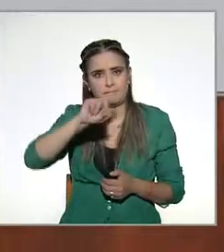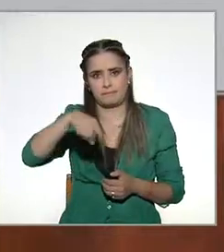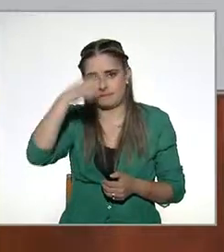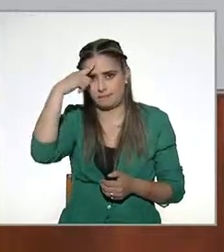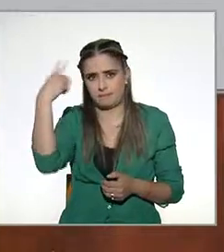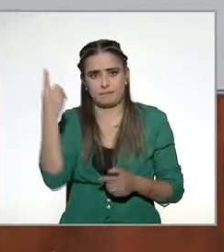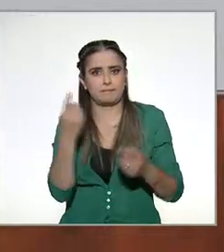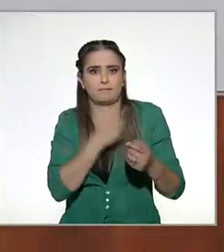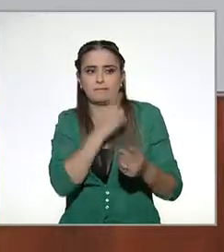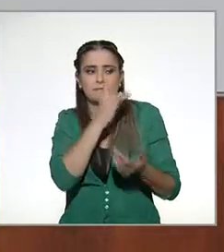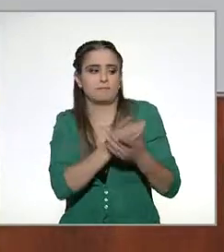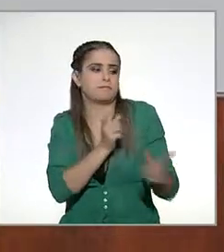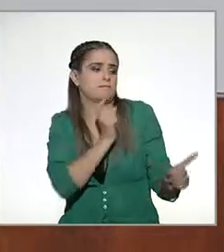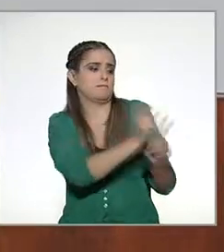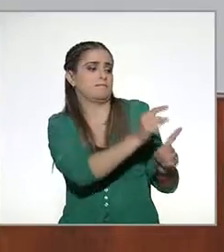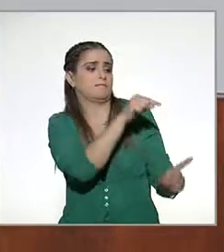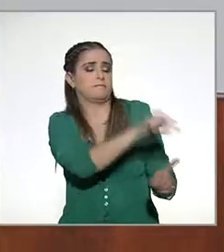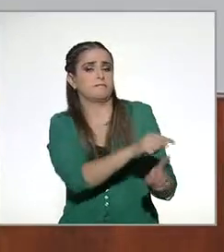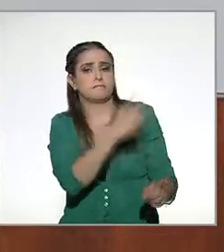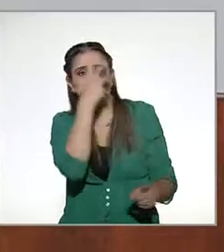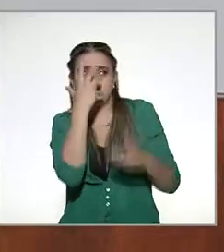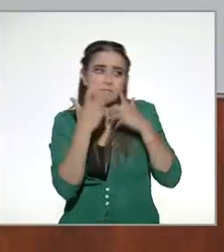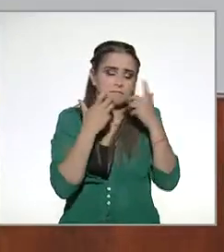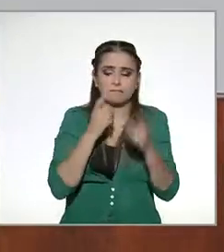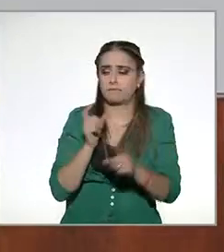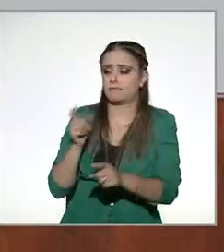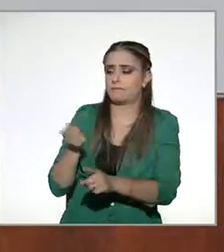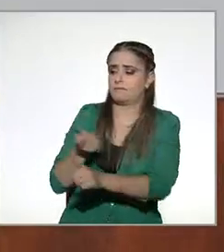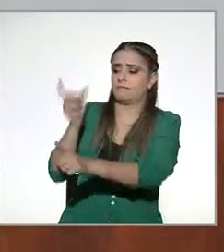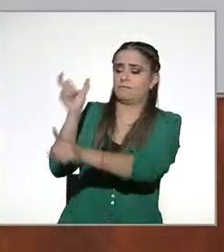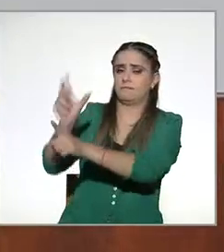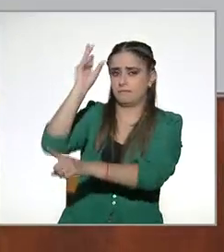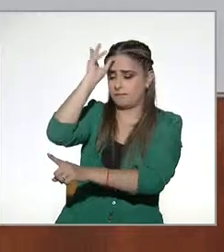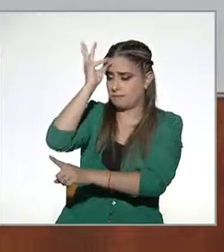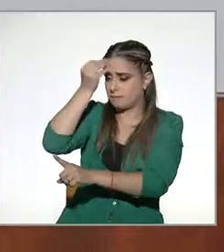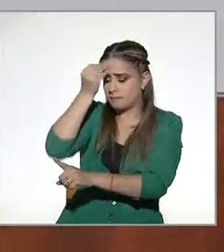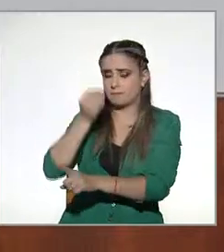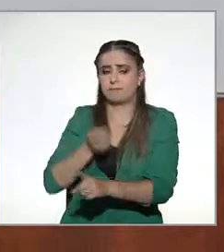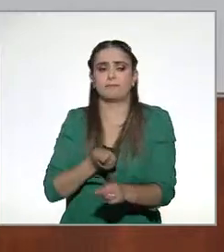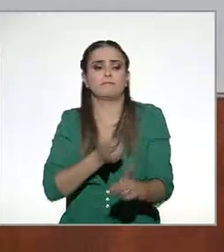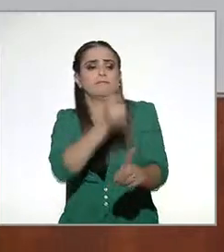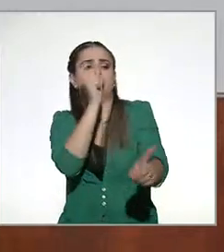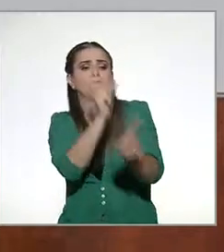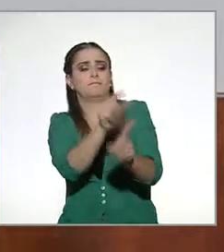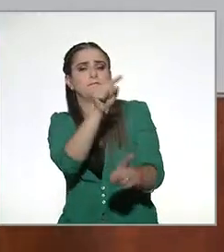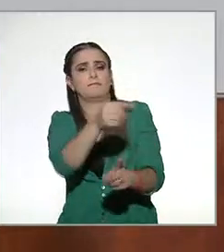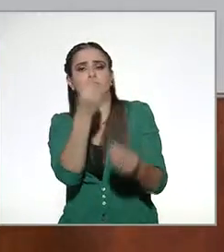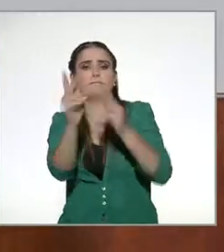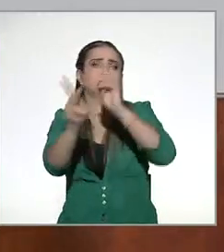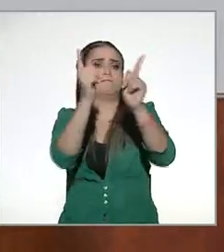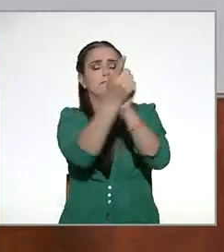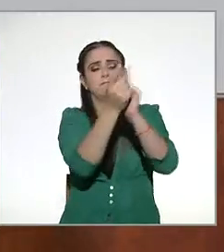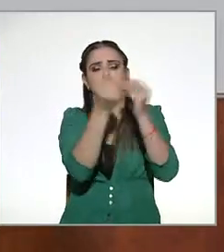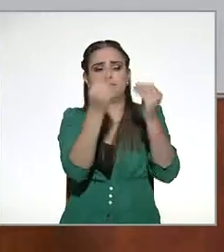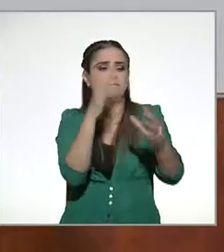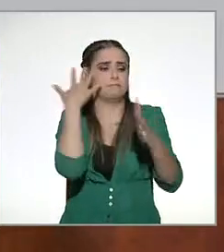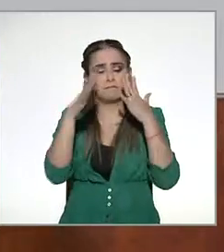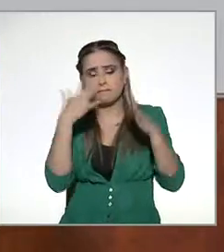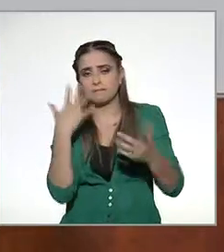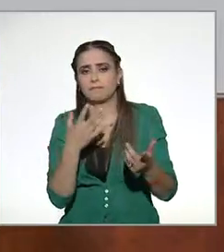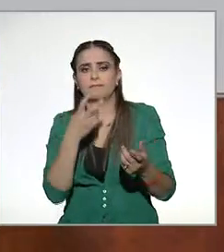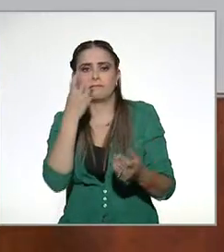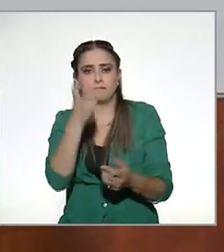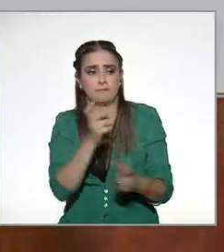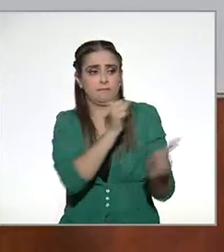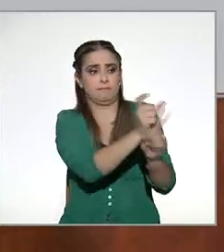etiquetar a los hijos. Mi hijo es introvertido, o mi hijo es autista, o mi hijo es no sé qué. Hay muchos matices, hay muchas formas